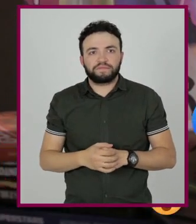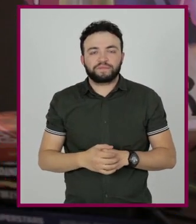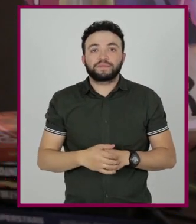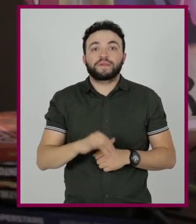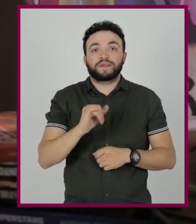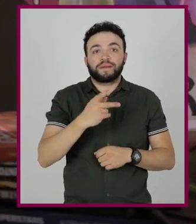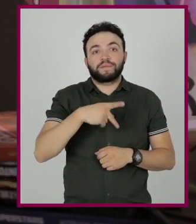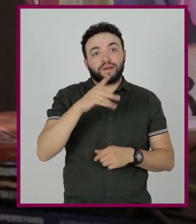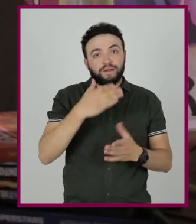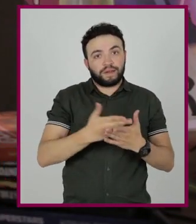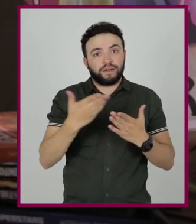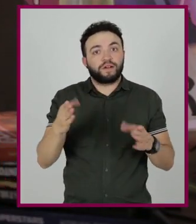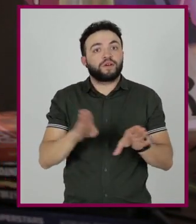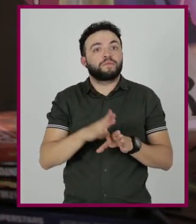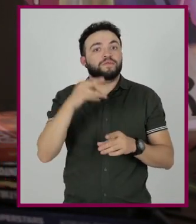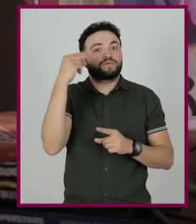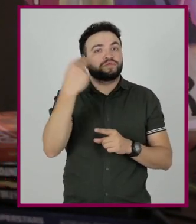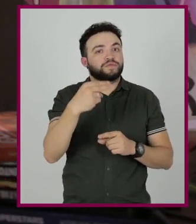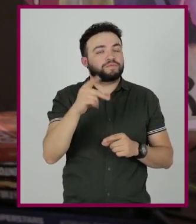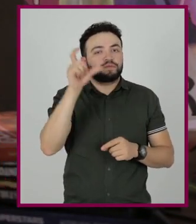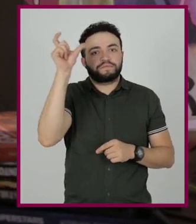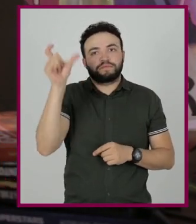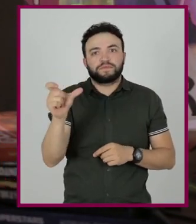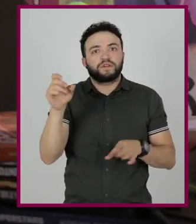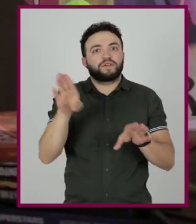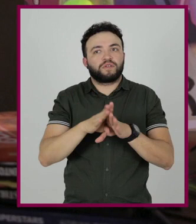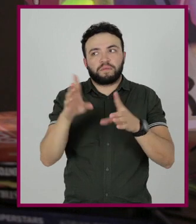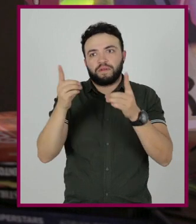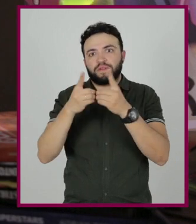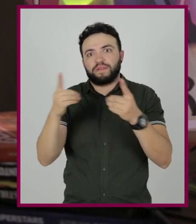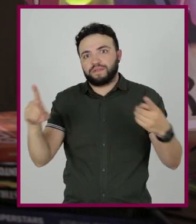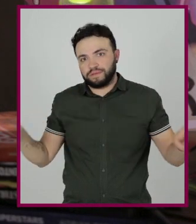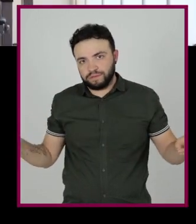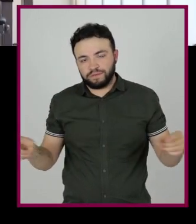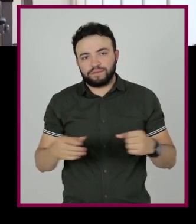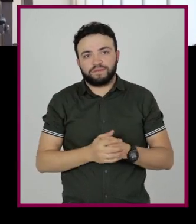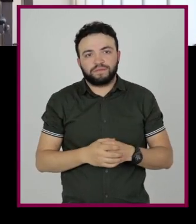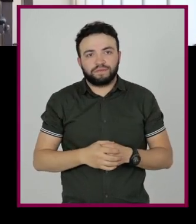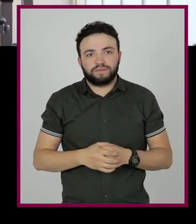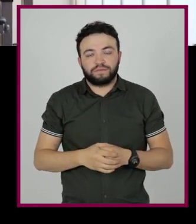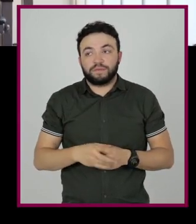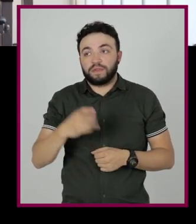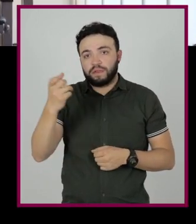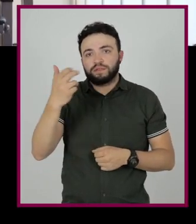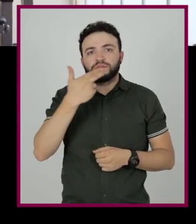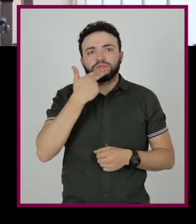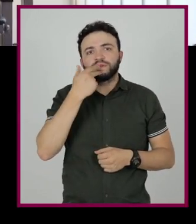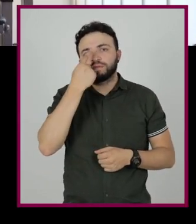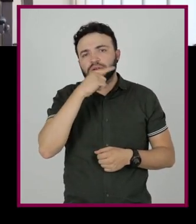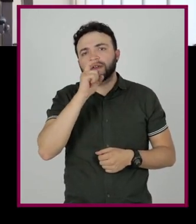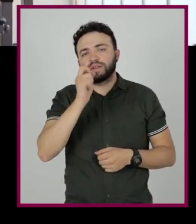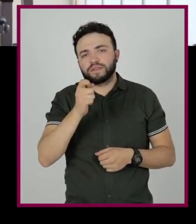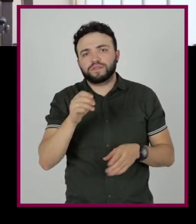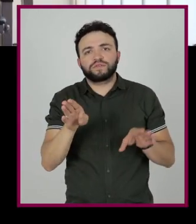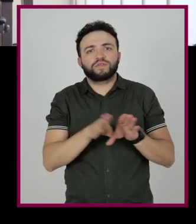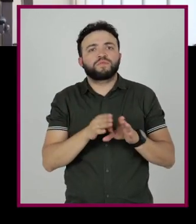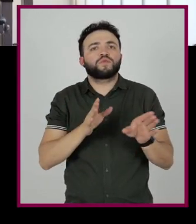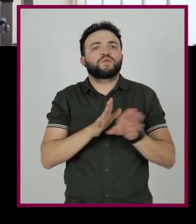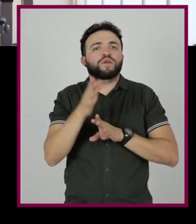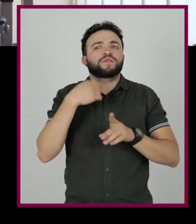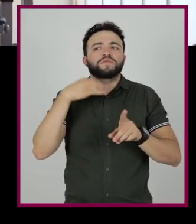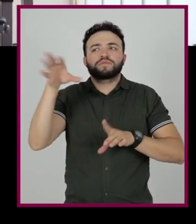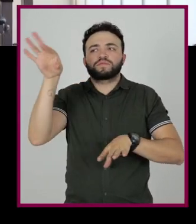Sí, pero por el momento solo son el nombre de un concepto a desarrollar en esta técnica. Sí, todo esto nos servirá para elegir